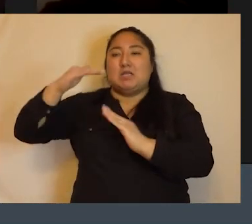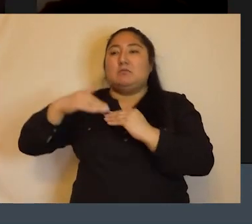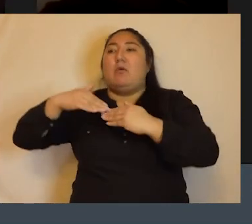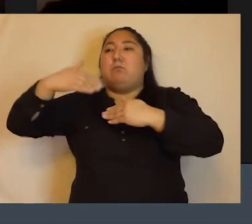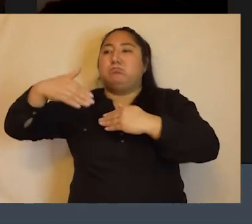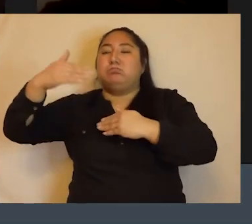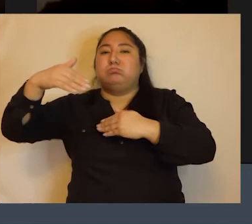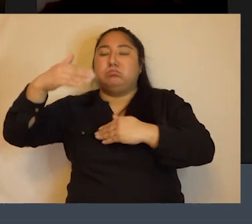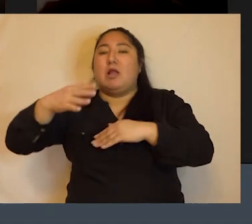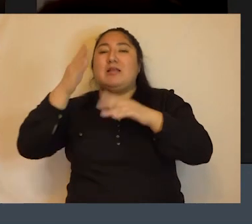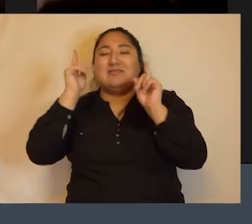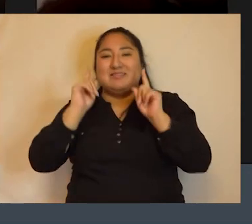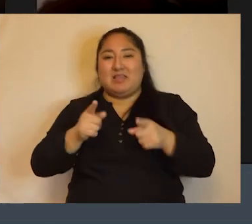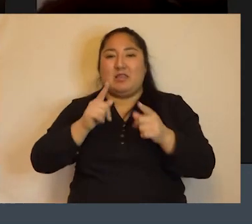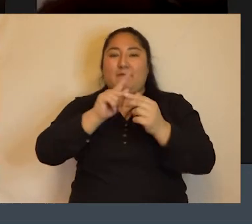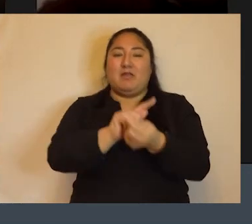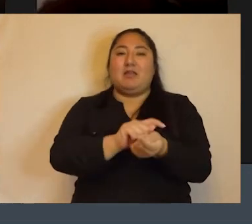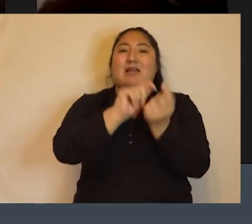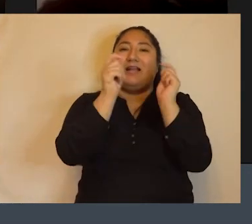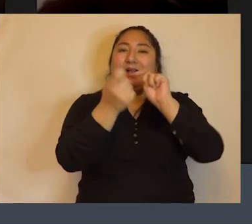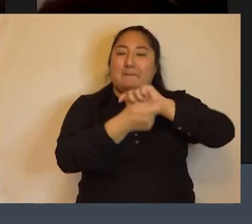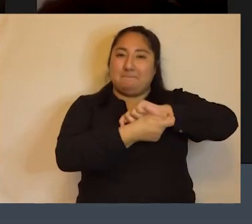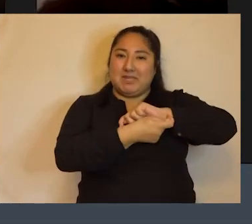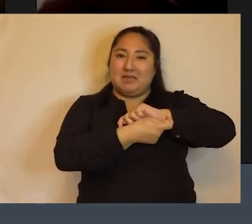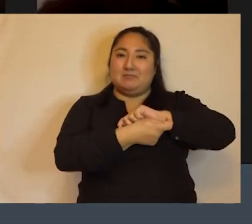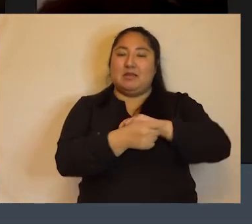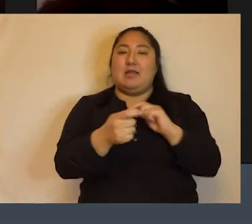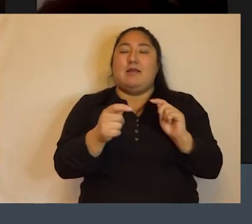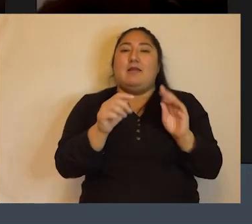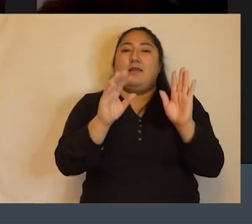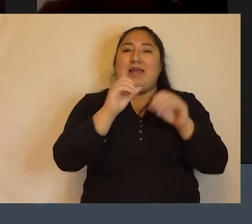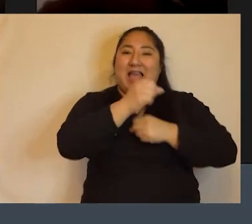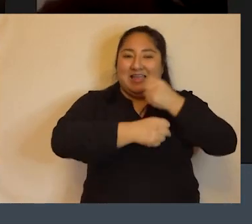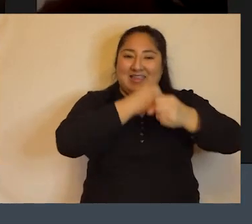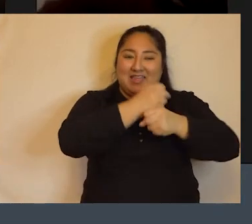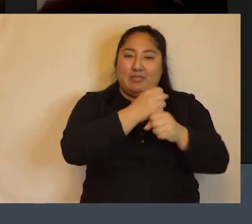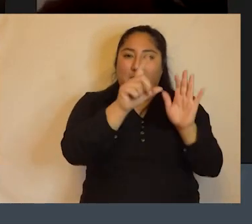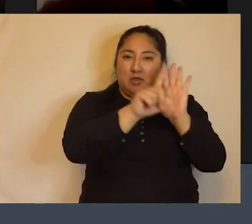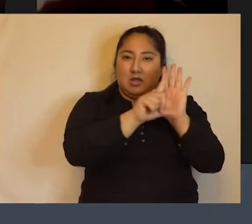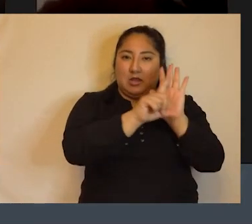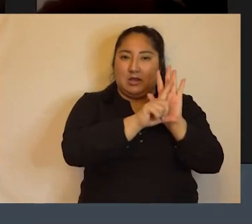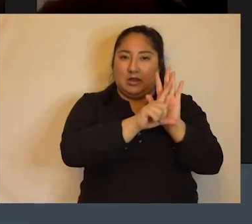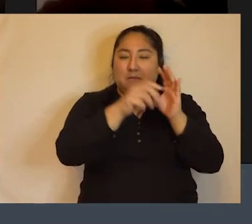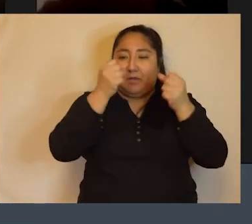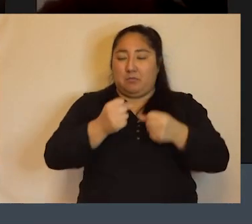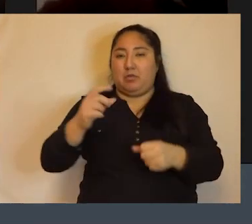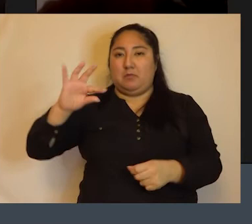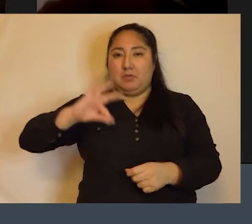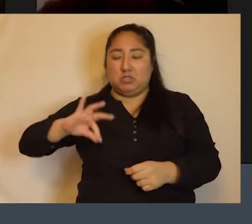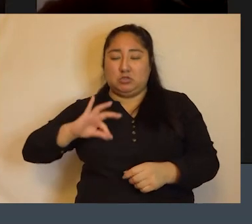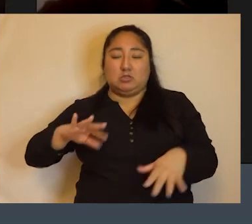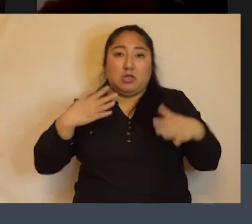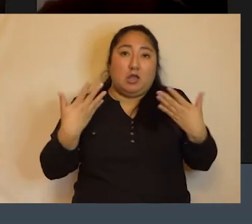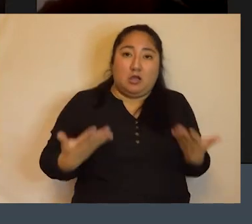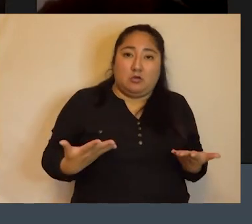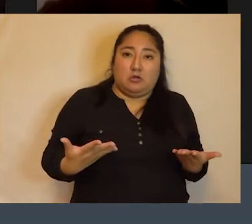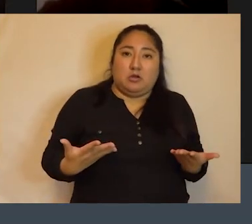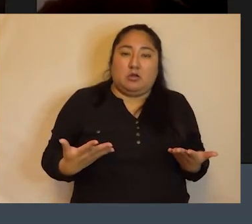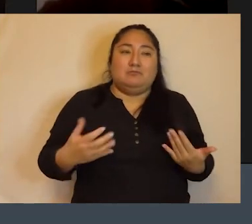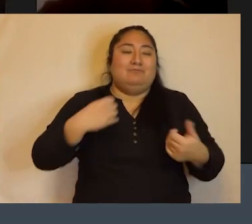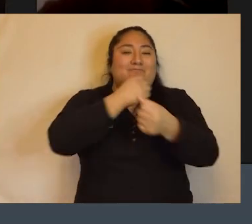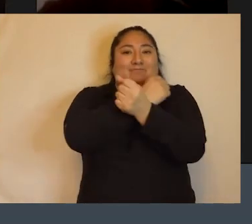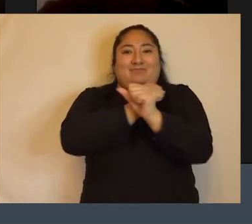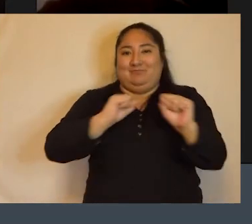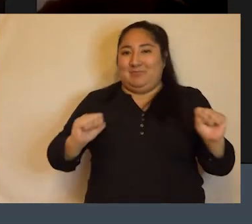más, entonces se debiera modificar la edad legal para pensionarse. El tema es que no tenemos en este minuto,